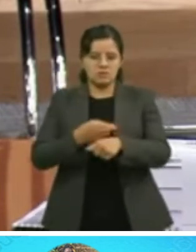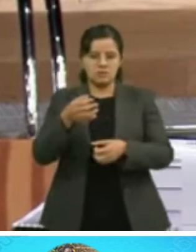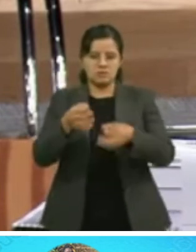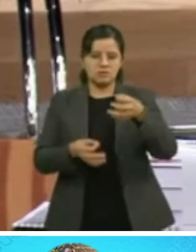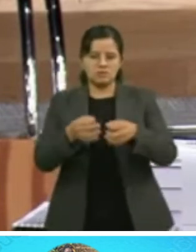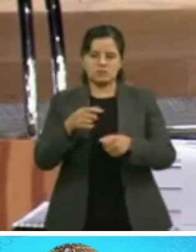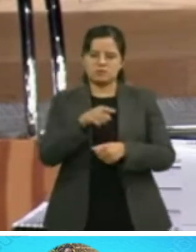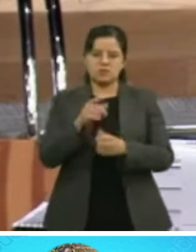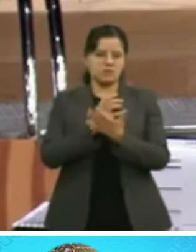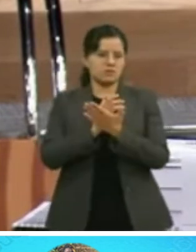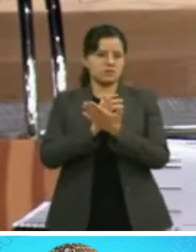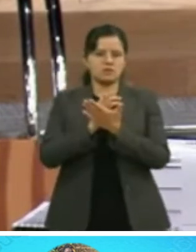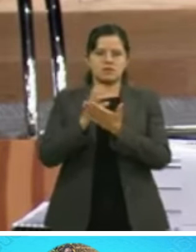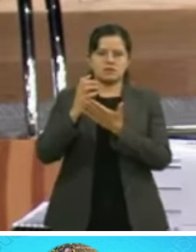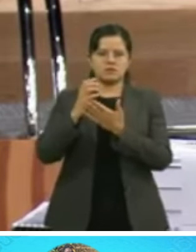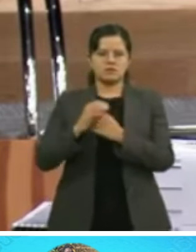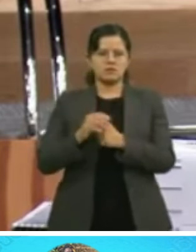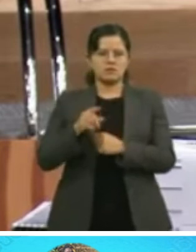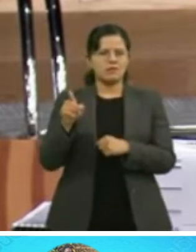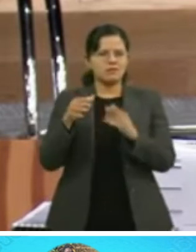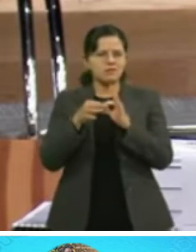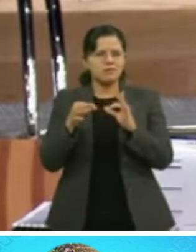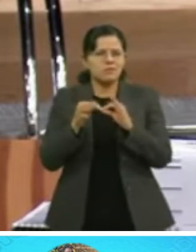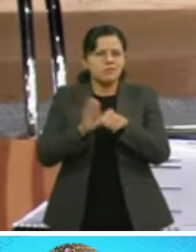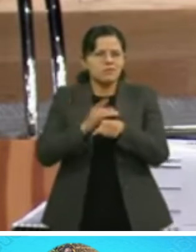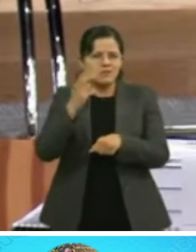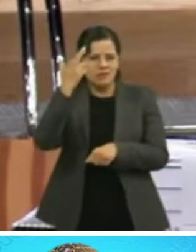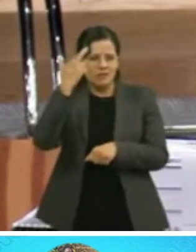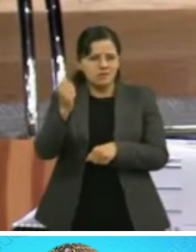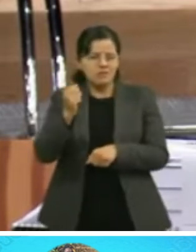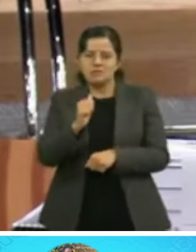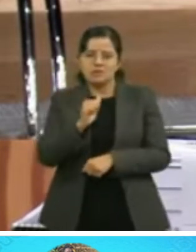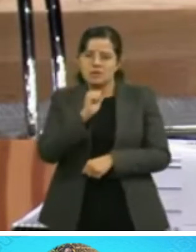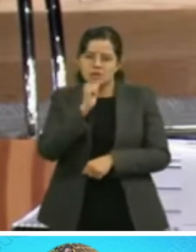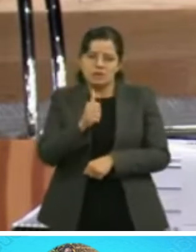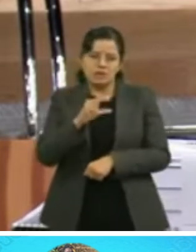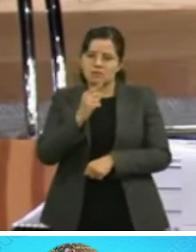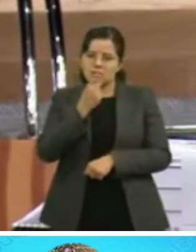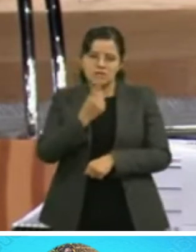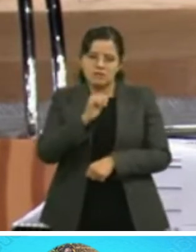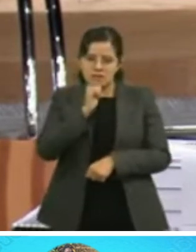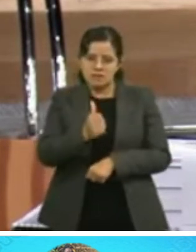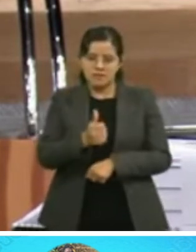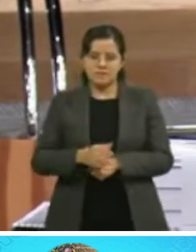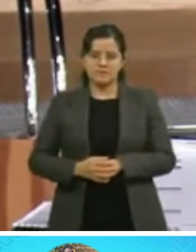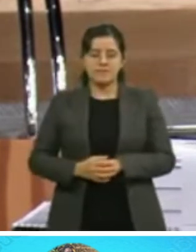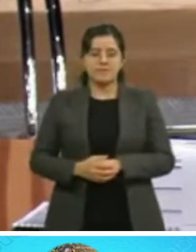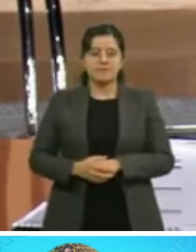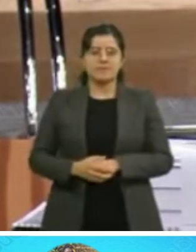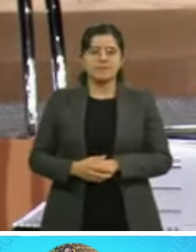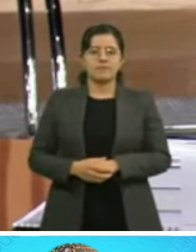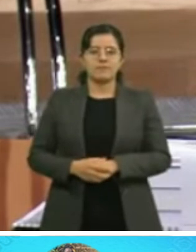excesivo. No explicaron razonablemente por qué era excesivo. Y